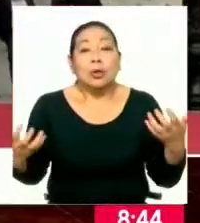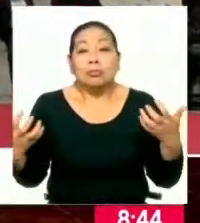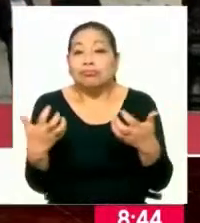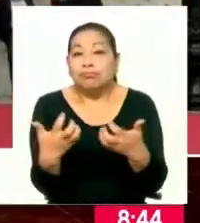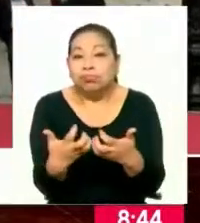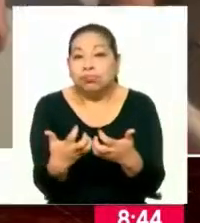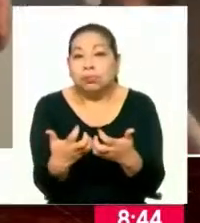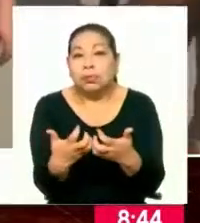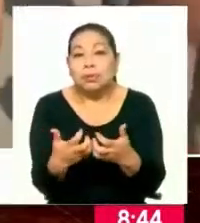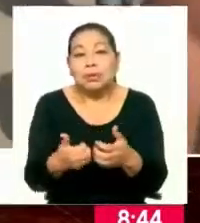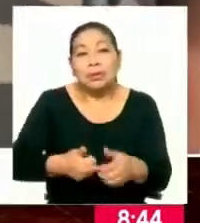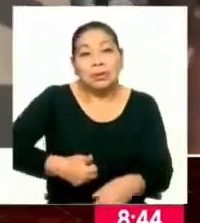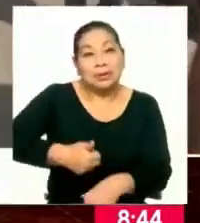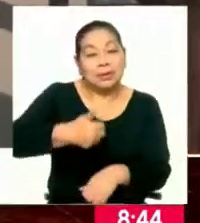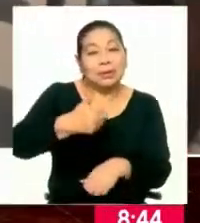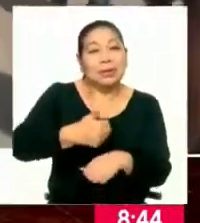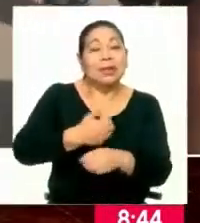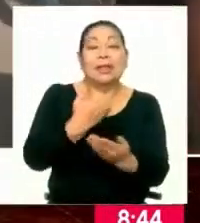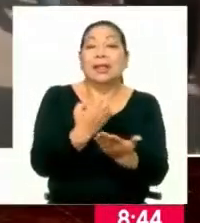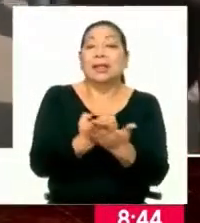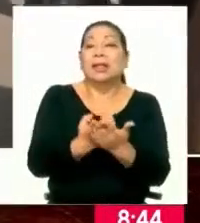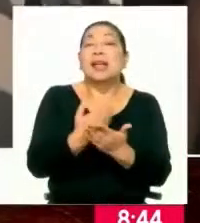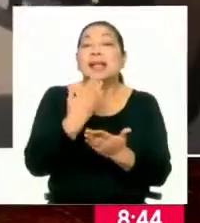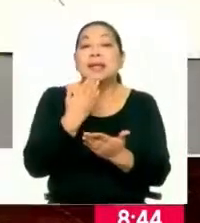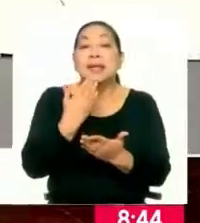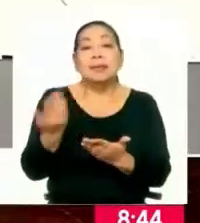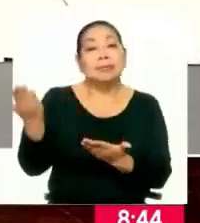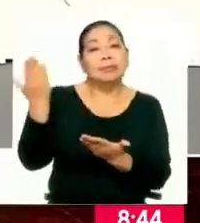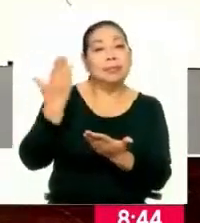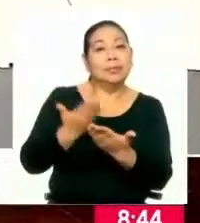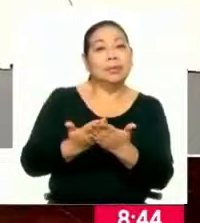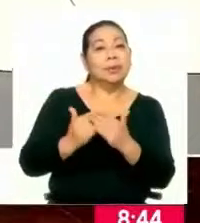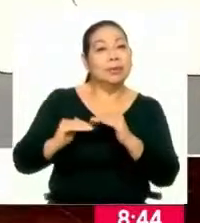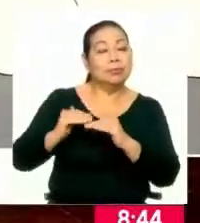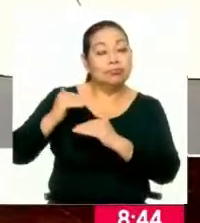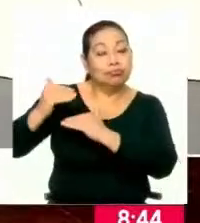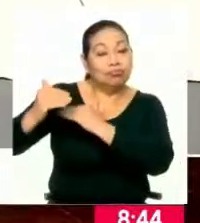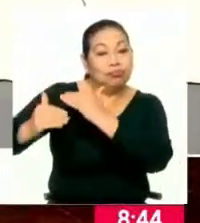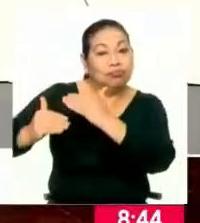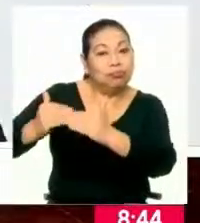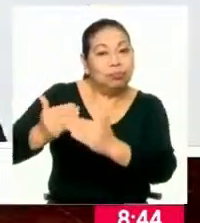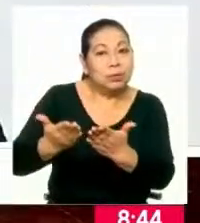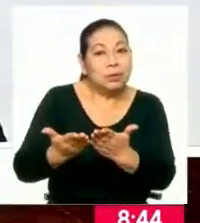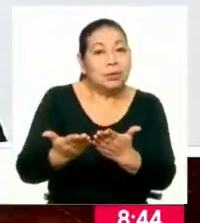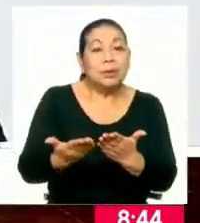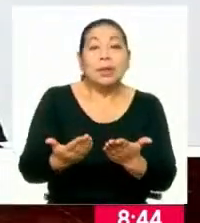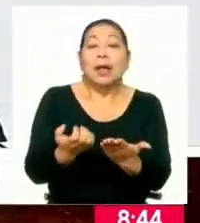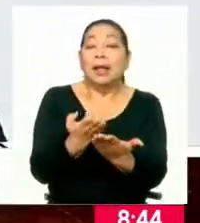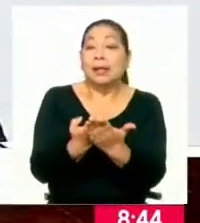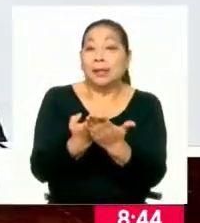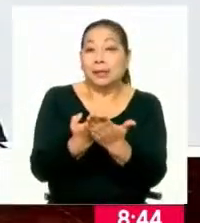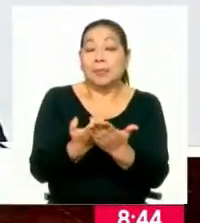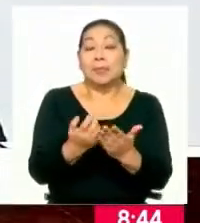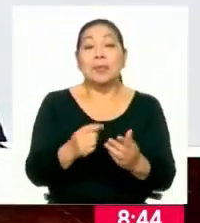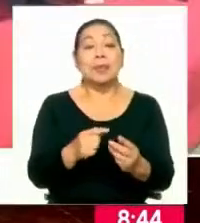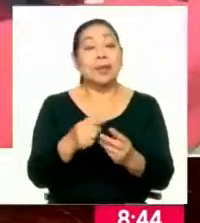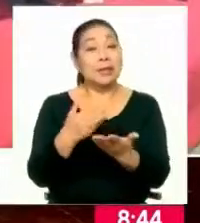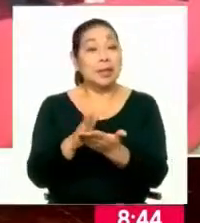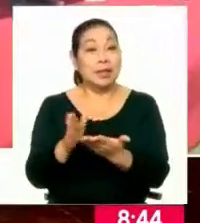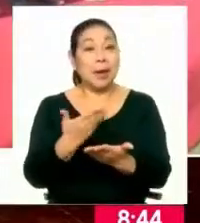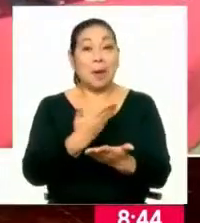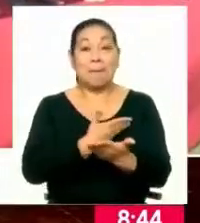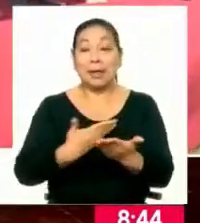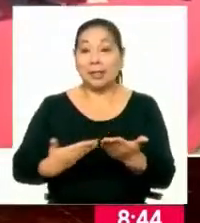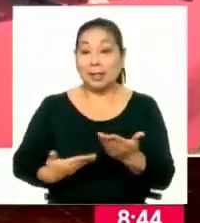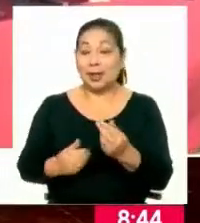contra la cabeza del Ejecutivo, quien viene en la línea de sucesión del Ejecutivo, en este caso a la salida del presidente,